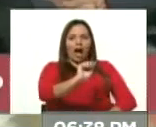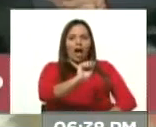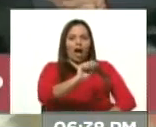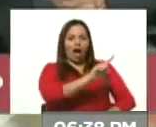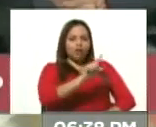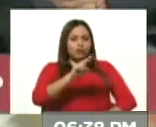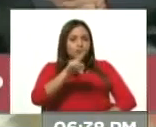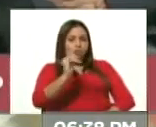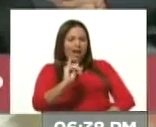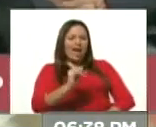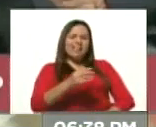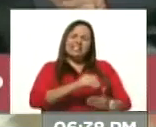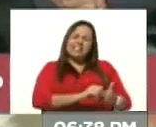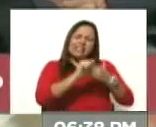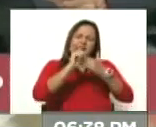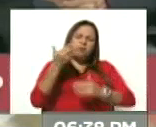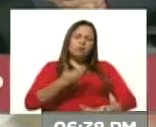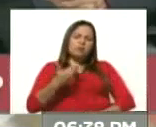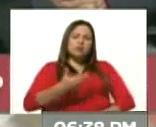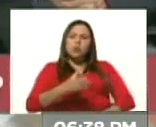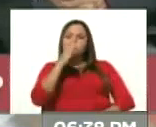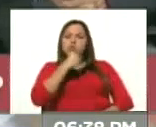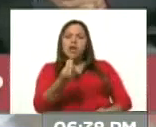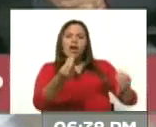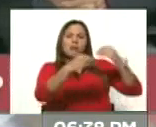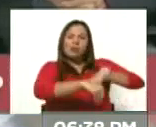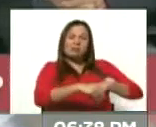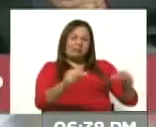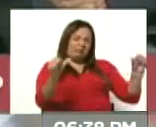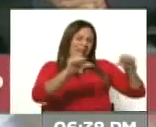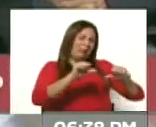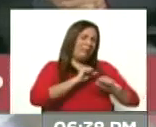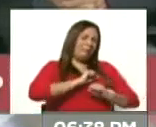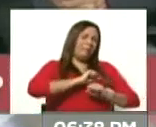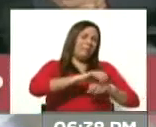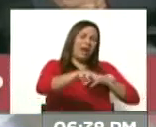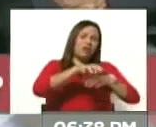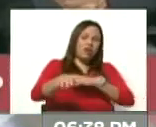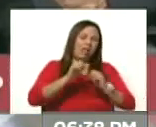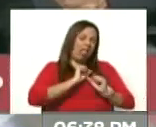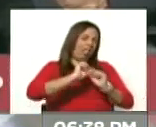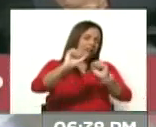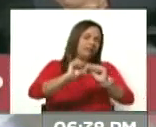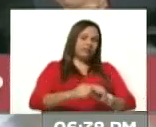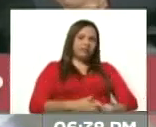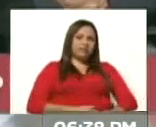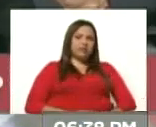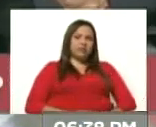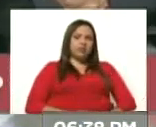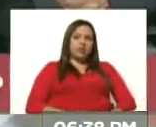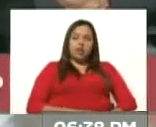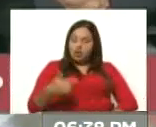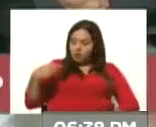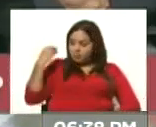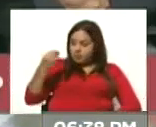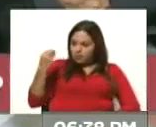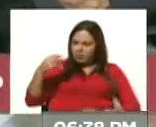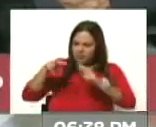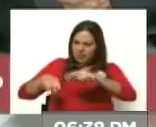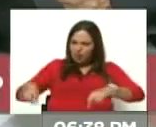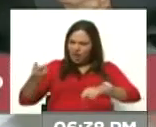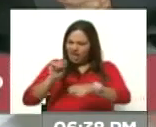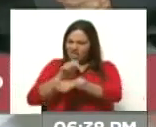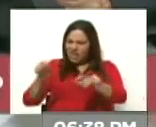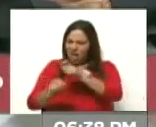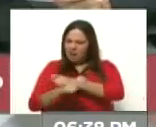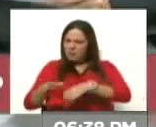líderes de oposición más impopulares que generan mayor rechazo en la población 85 por bueno pero creo que está en este estudio de una variación no